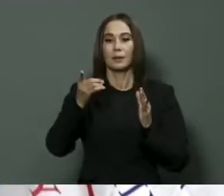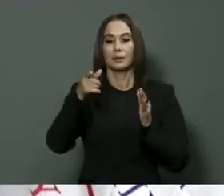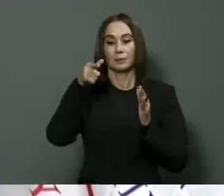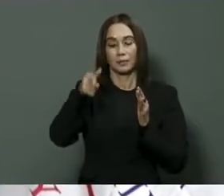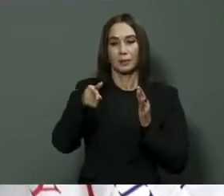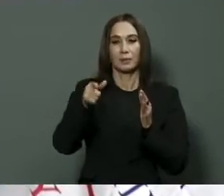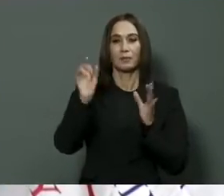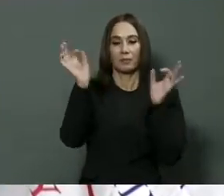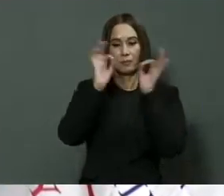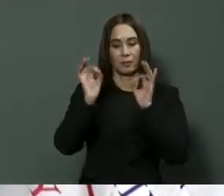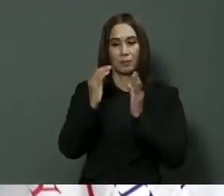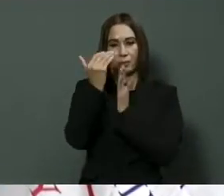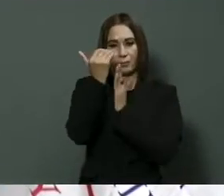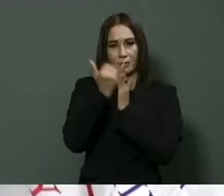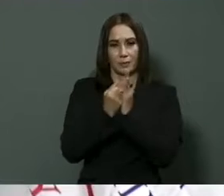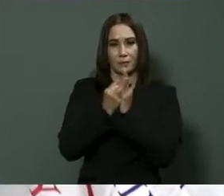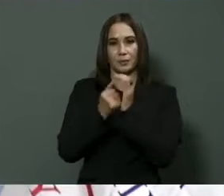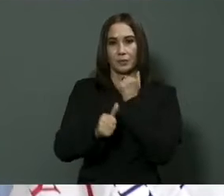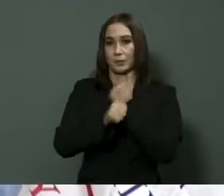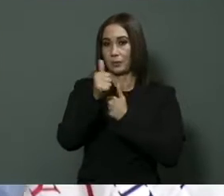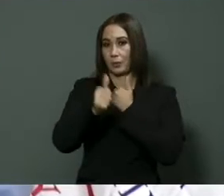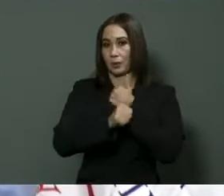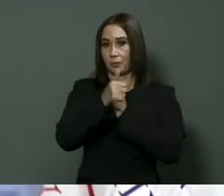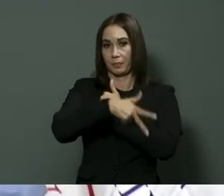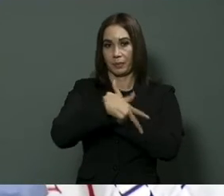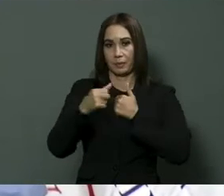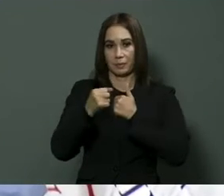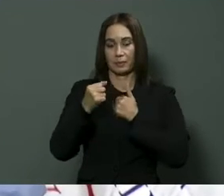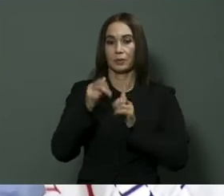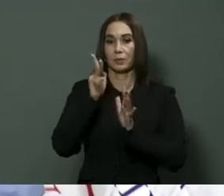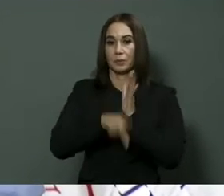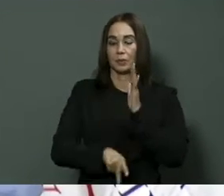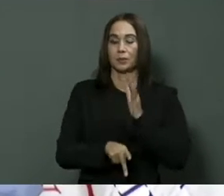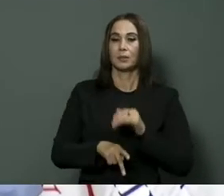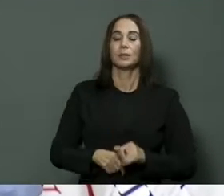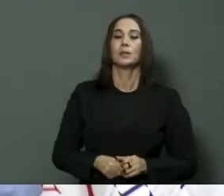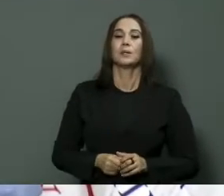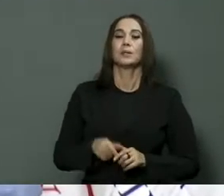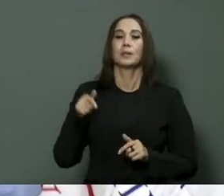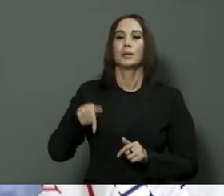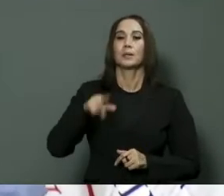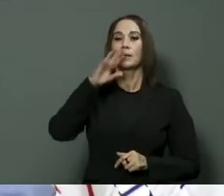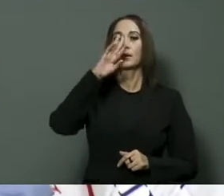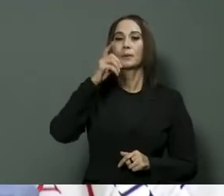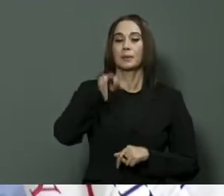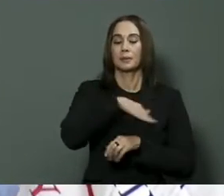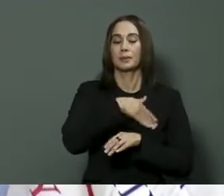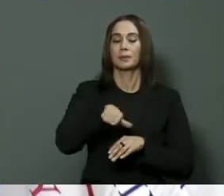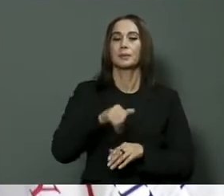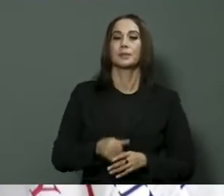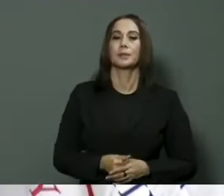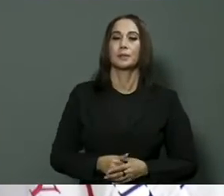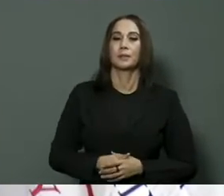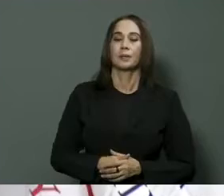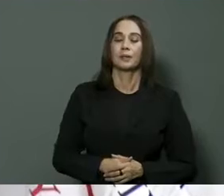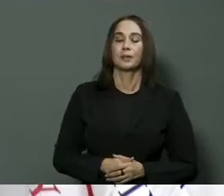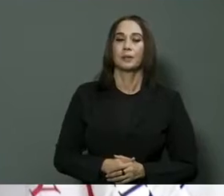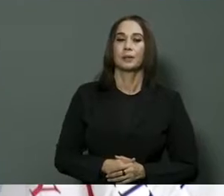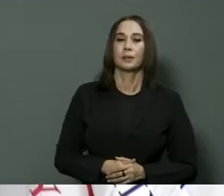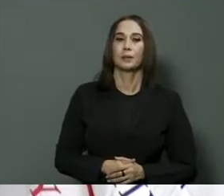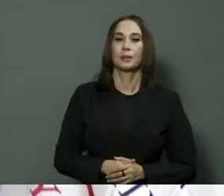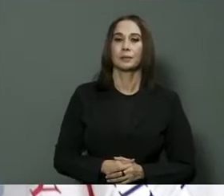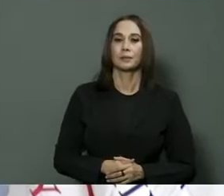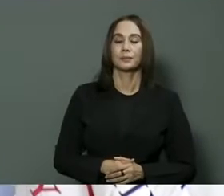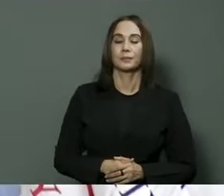en esa medida nosotros vamos a ir reduciendo los niveles de criminalidad y delincuencia en nuestras calles.